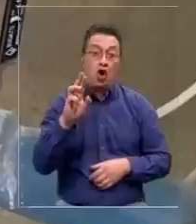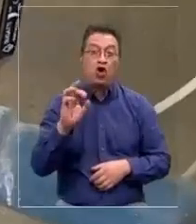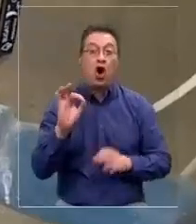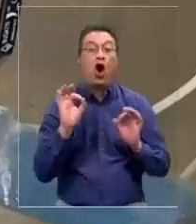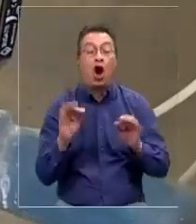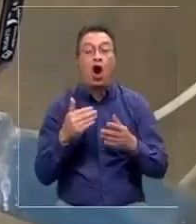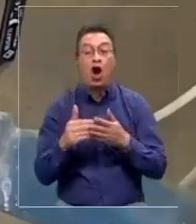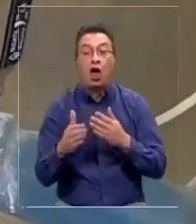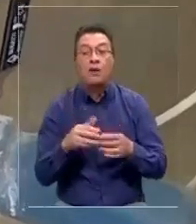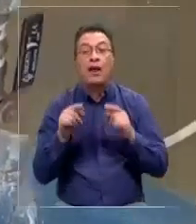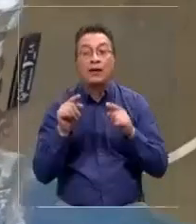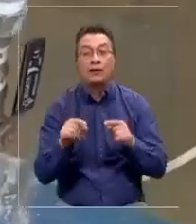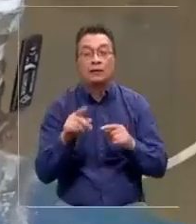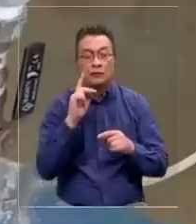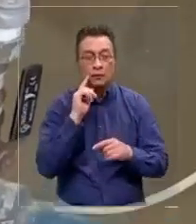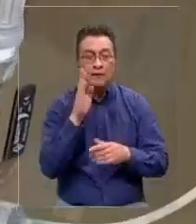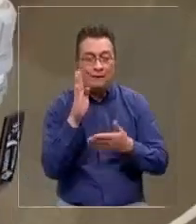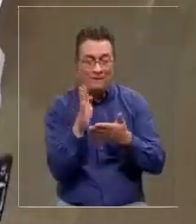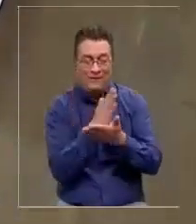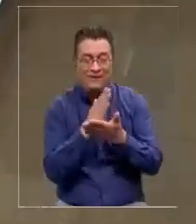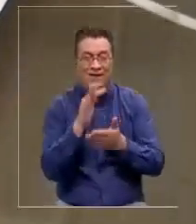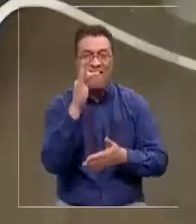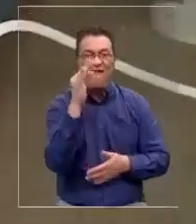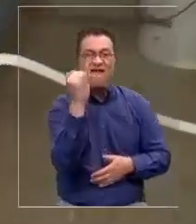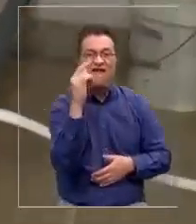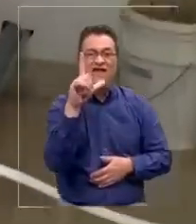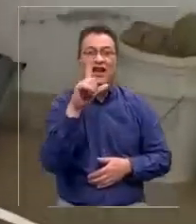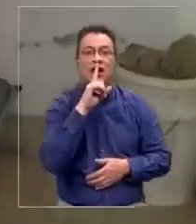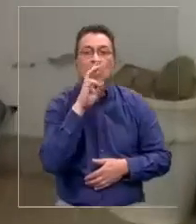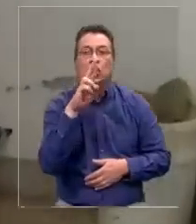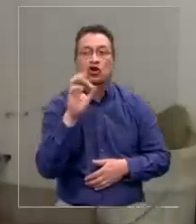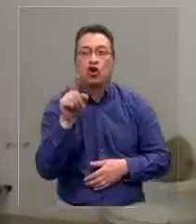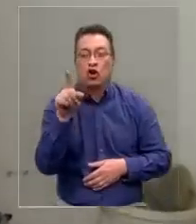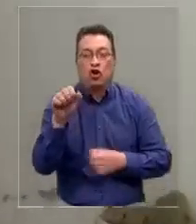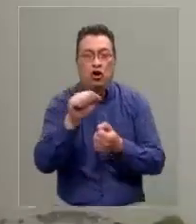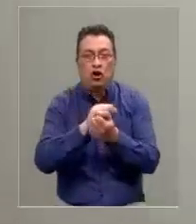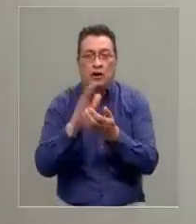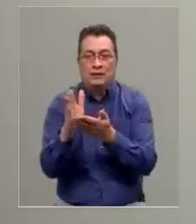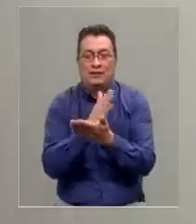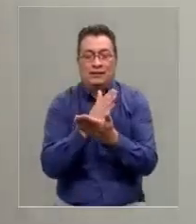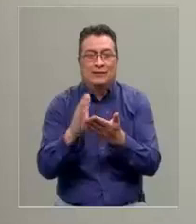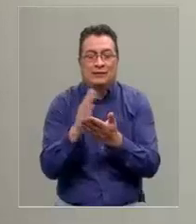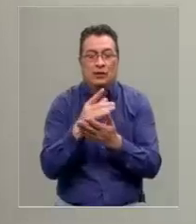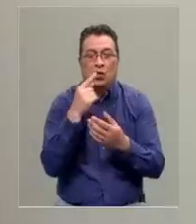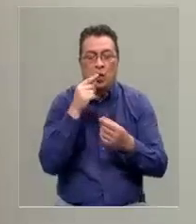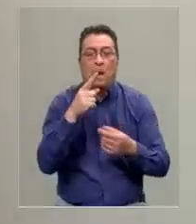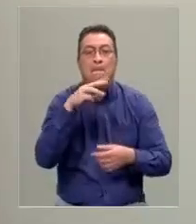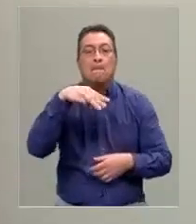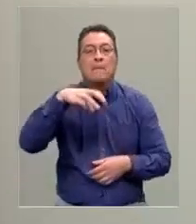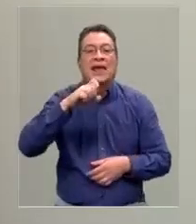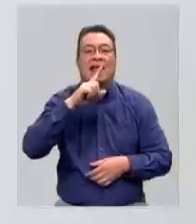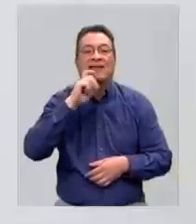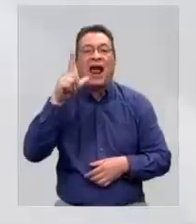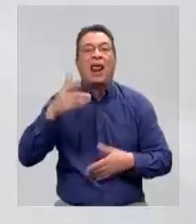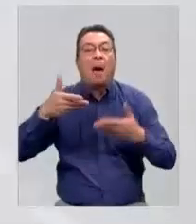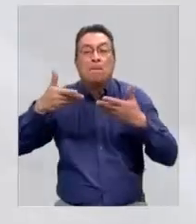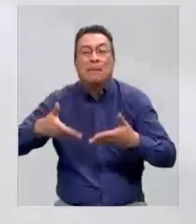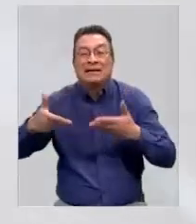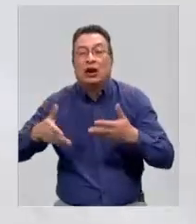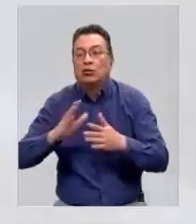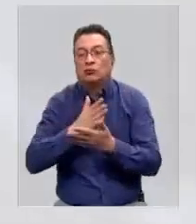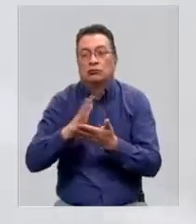lo distinto es el famoso filtro que, claro, que retiene todos los metales pesados. Los metales pesados.